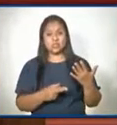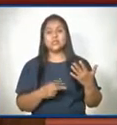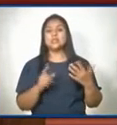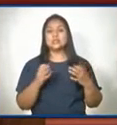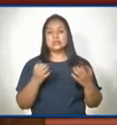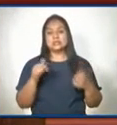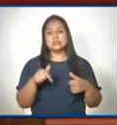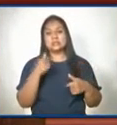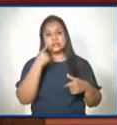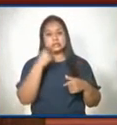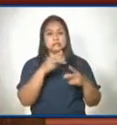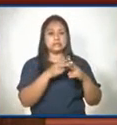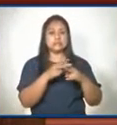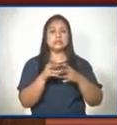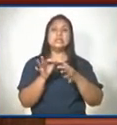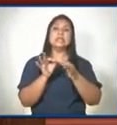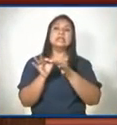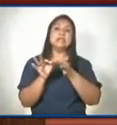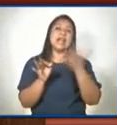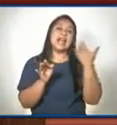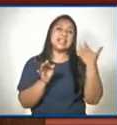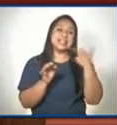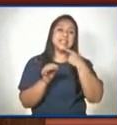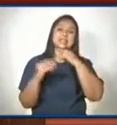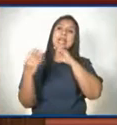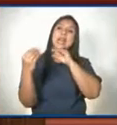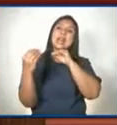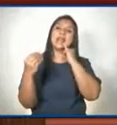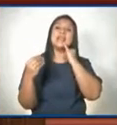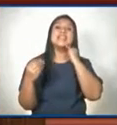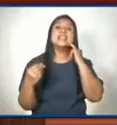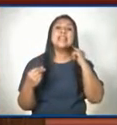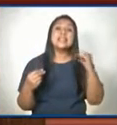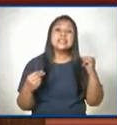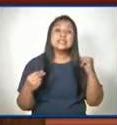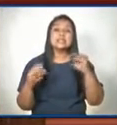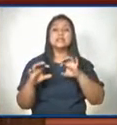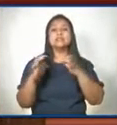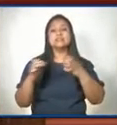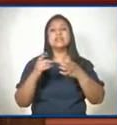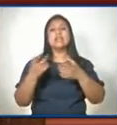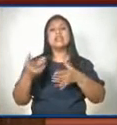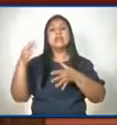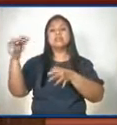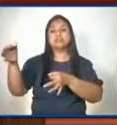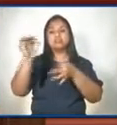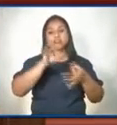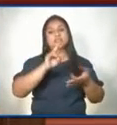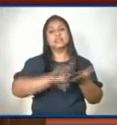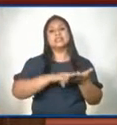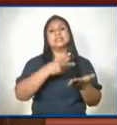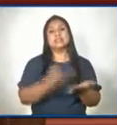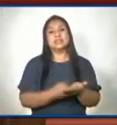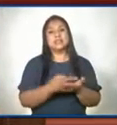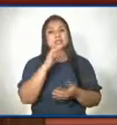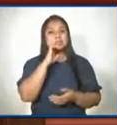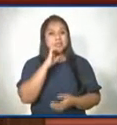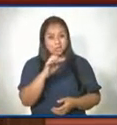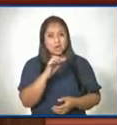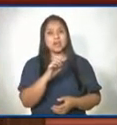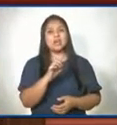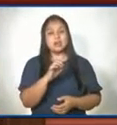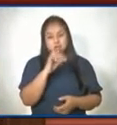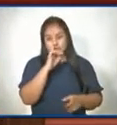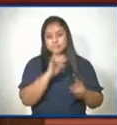como explicaba antes, se negocia en inglés, entonces hay que tener las dos versiones, en español y en inglés,